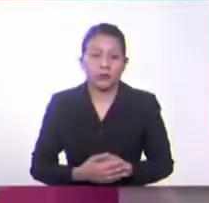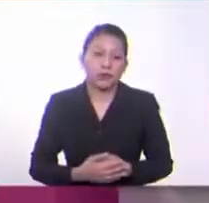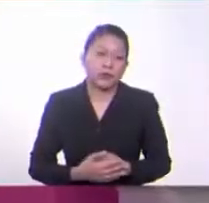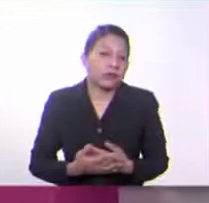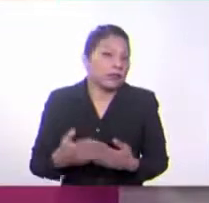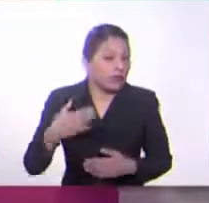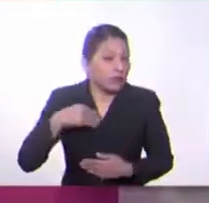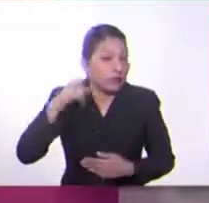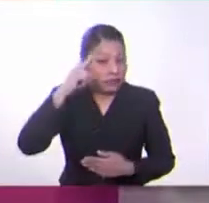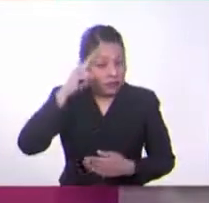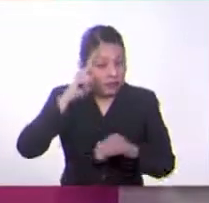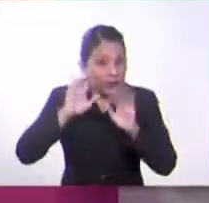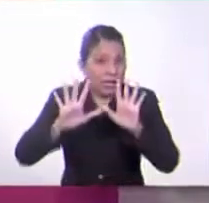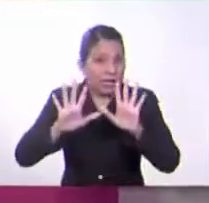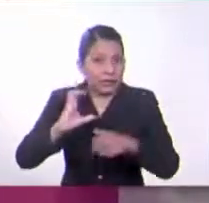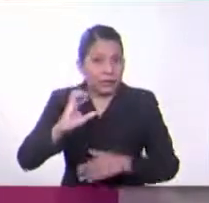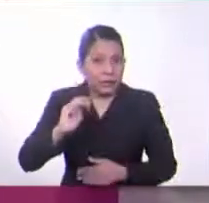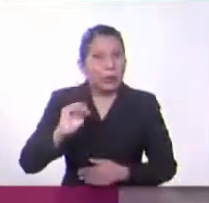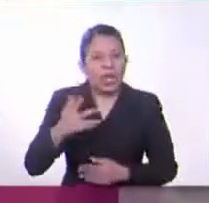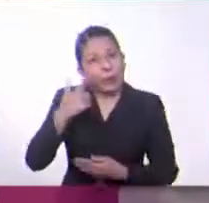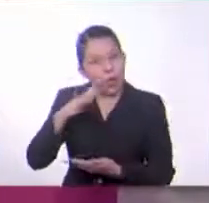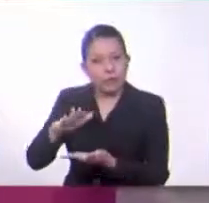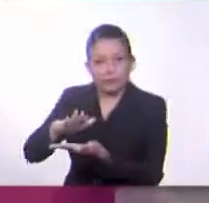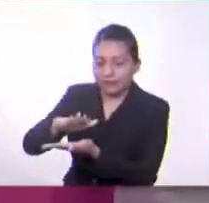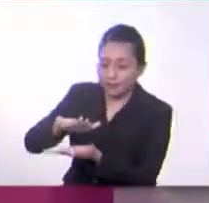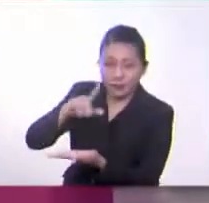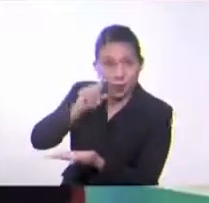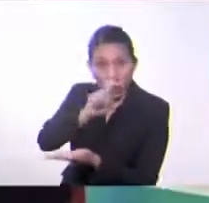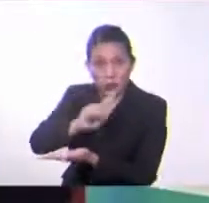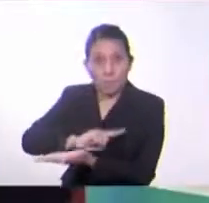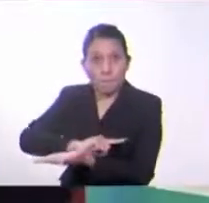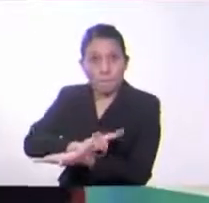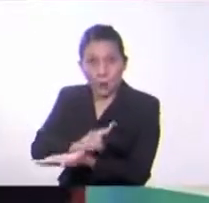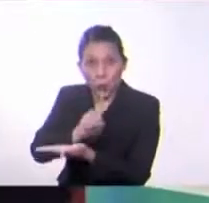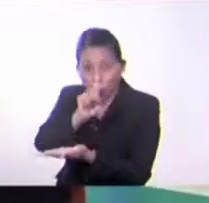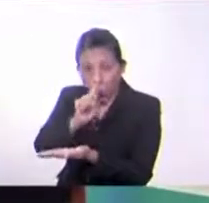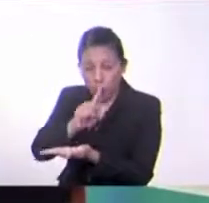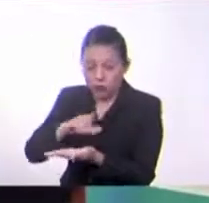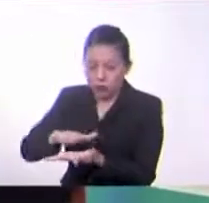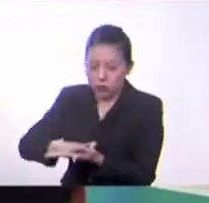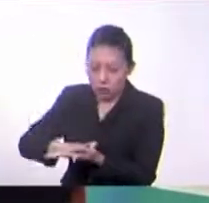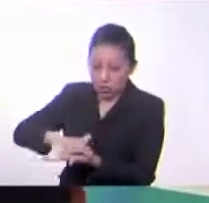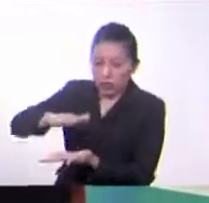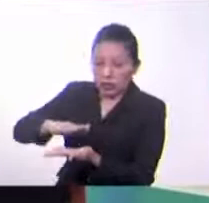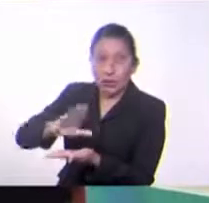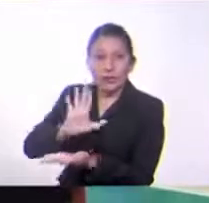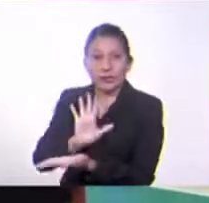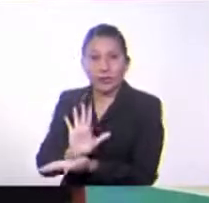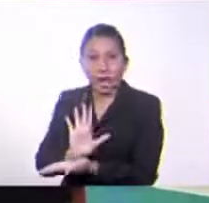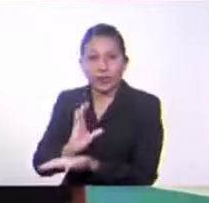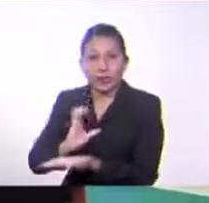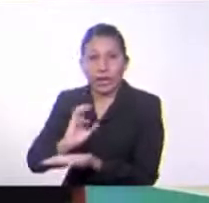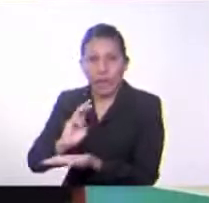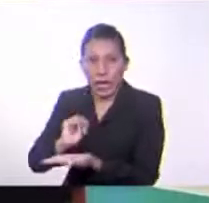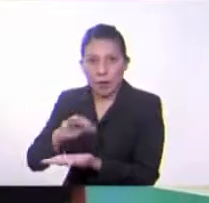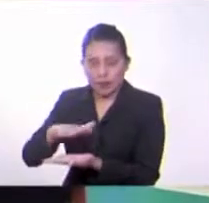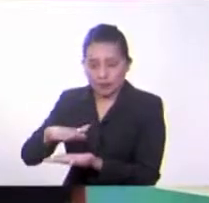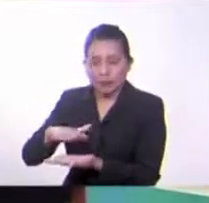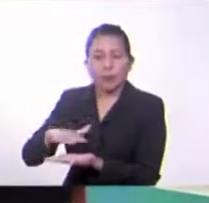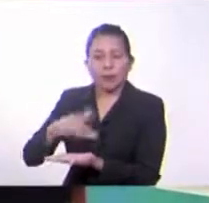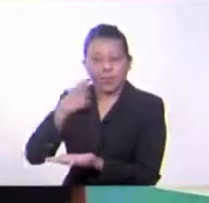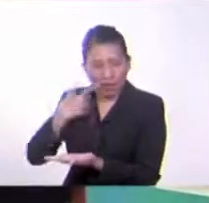eran 10 centímetros. 10 centímetros. Traje el agua que corresponde a el